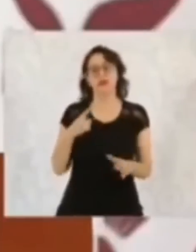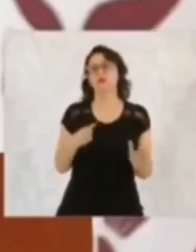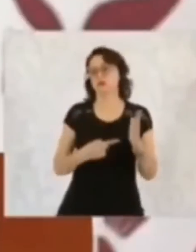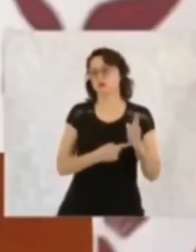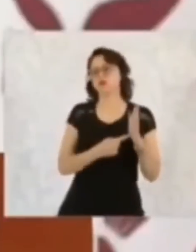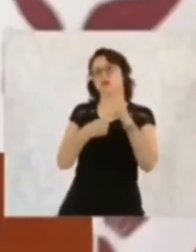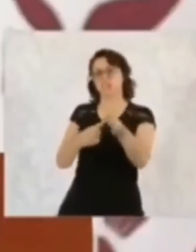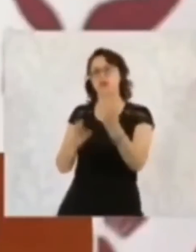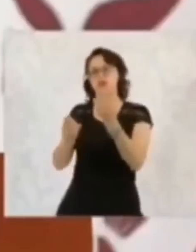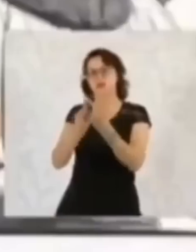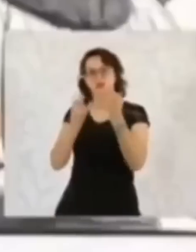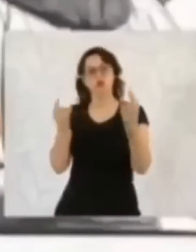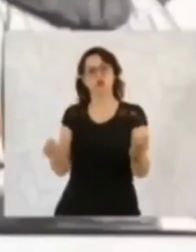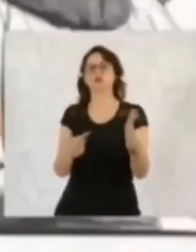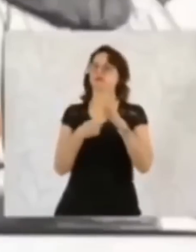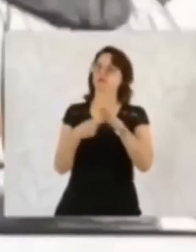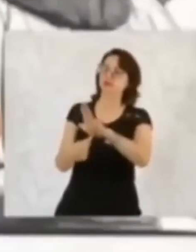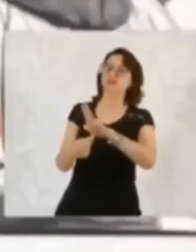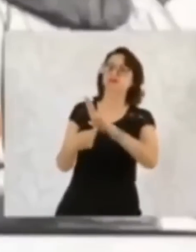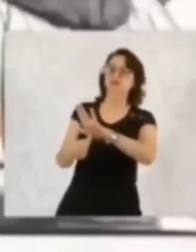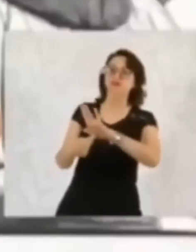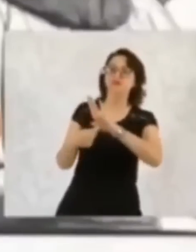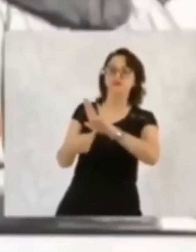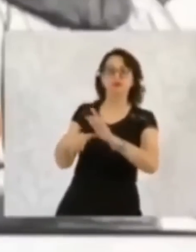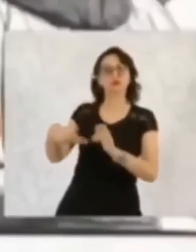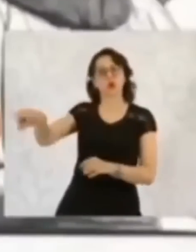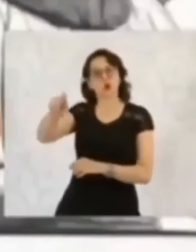conozcan qué fue lo que pasó en aquella época.